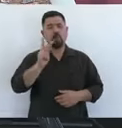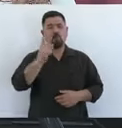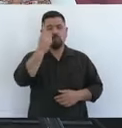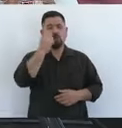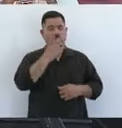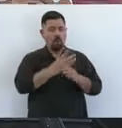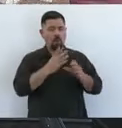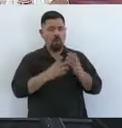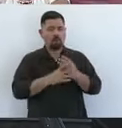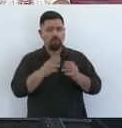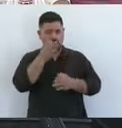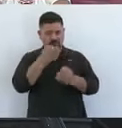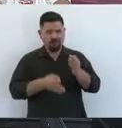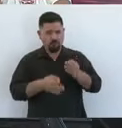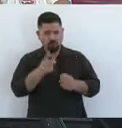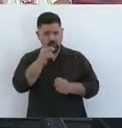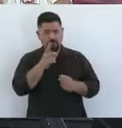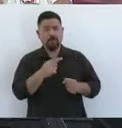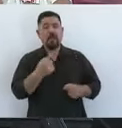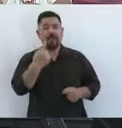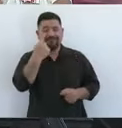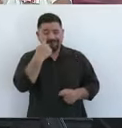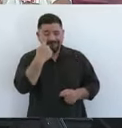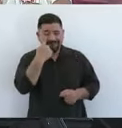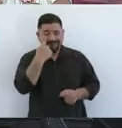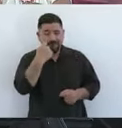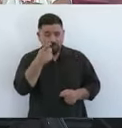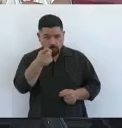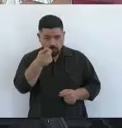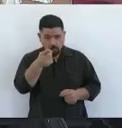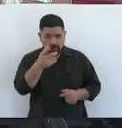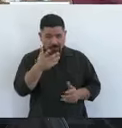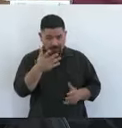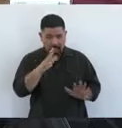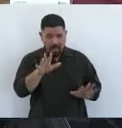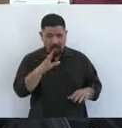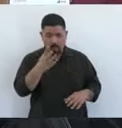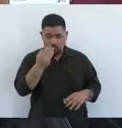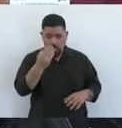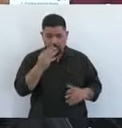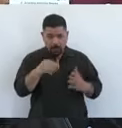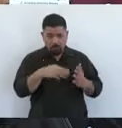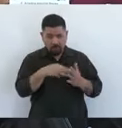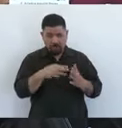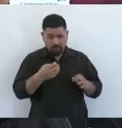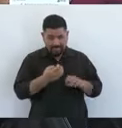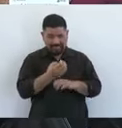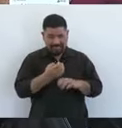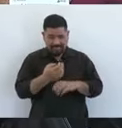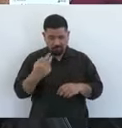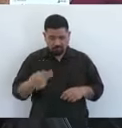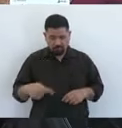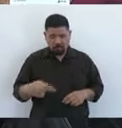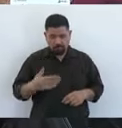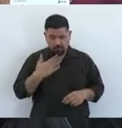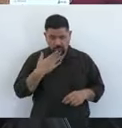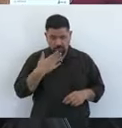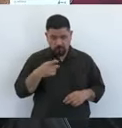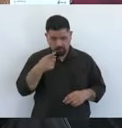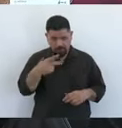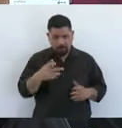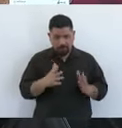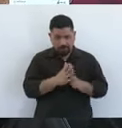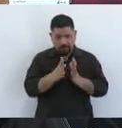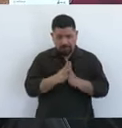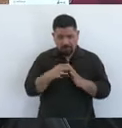una cuestión final, verificar si ya los 9 municipios del estado de Sonora que participan